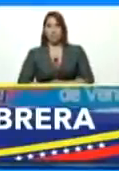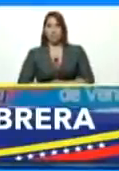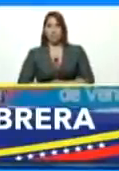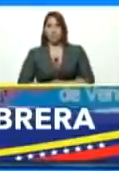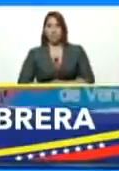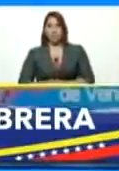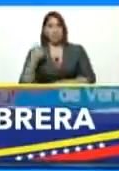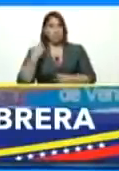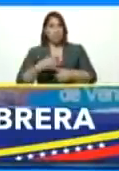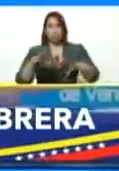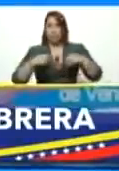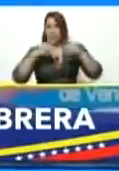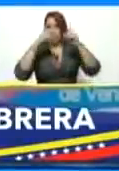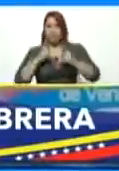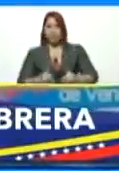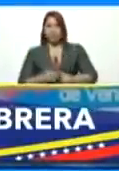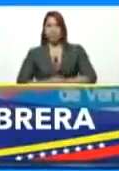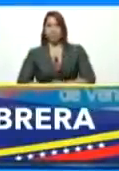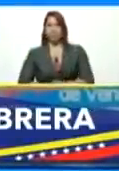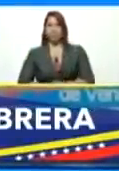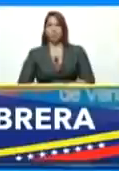y hay que tomar decisiones